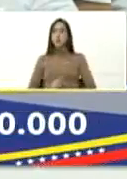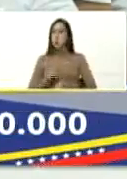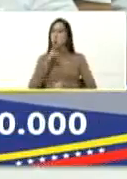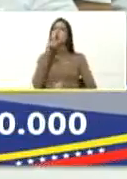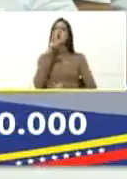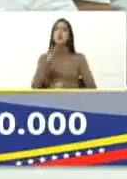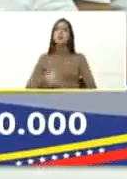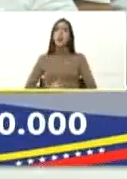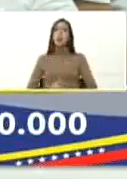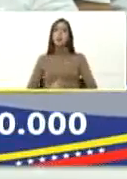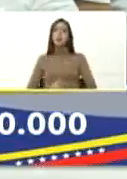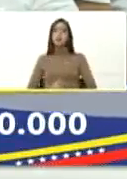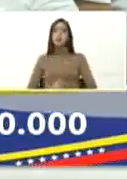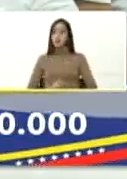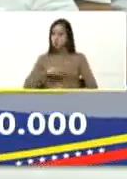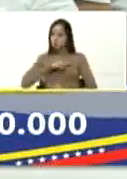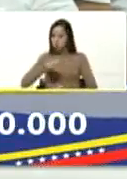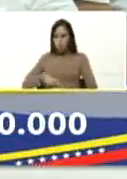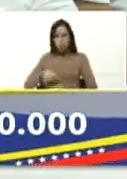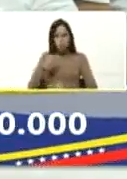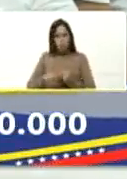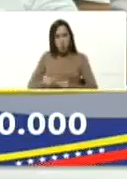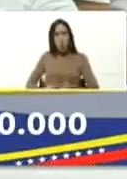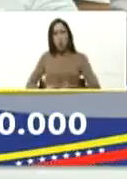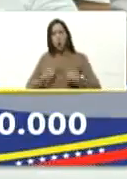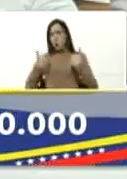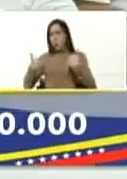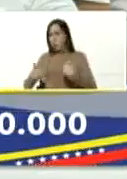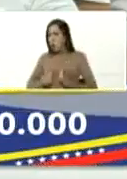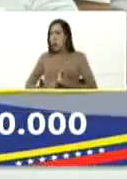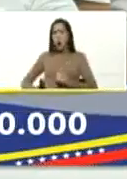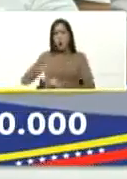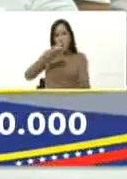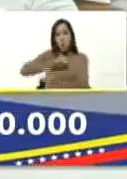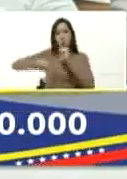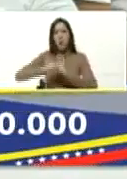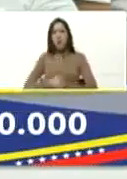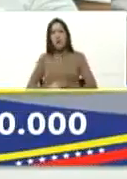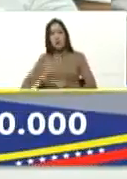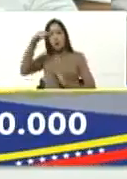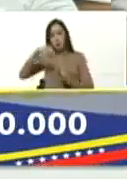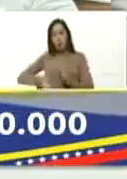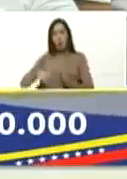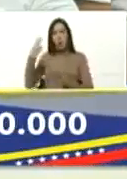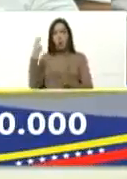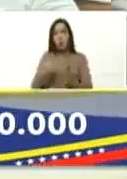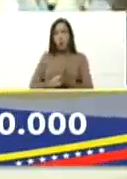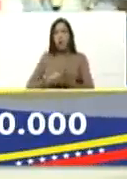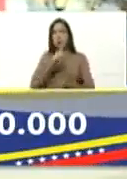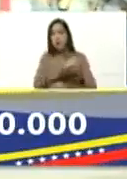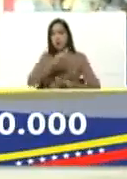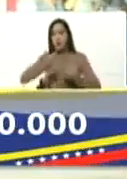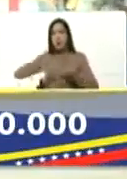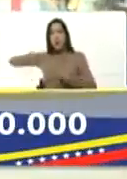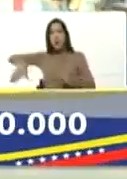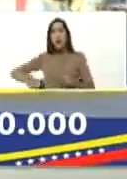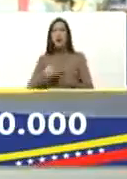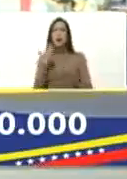brutal. Tuvimos que resistir a fondo. 2016, 2017,